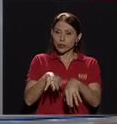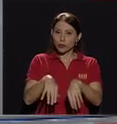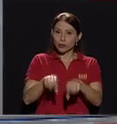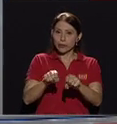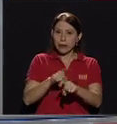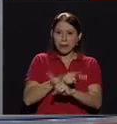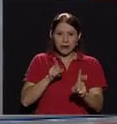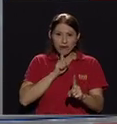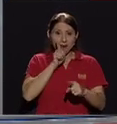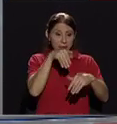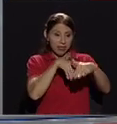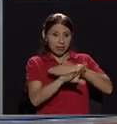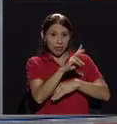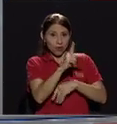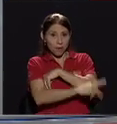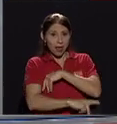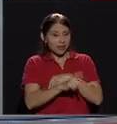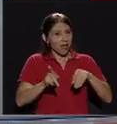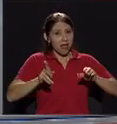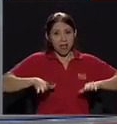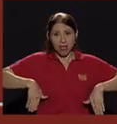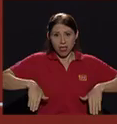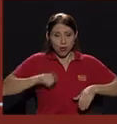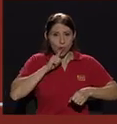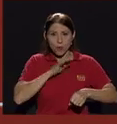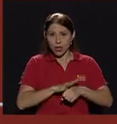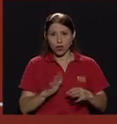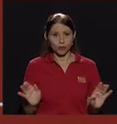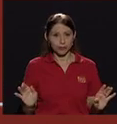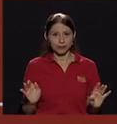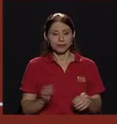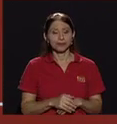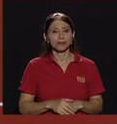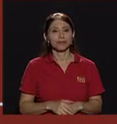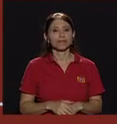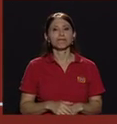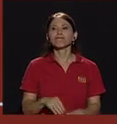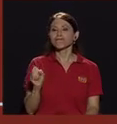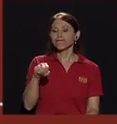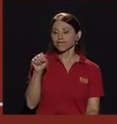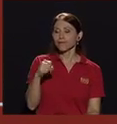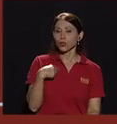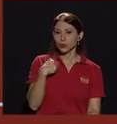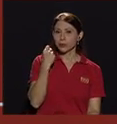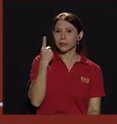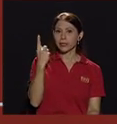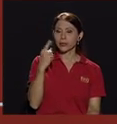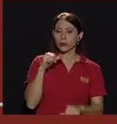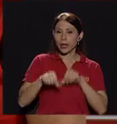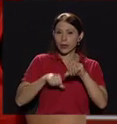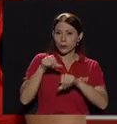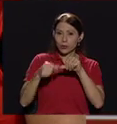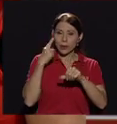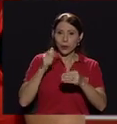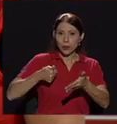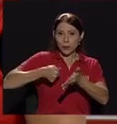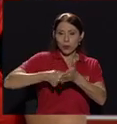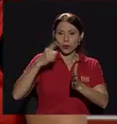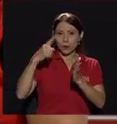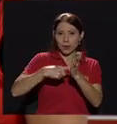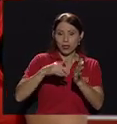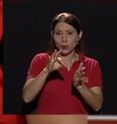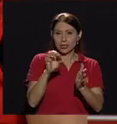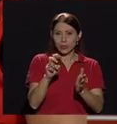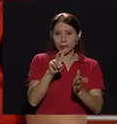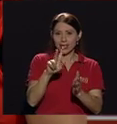que internamente no había cumplido. Sí, no, yo entiendo que la lucha por el voto inicia en 1923